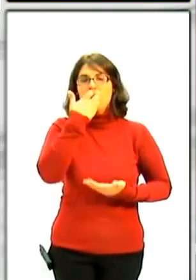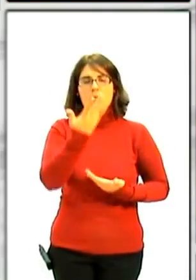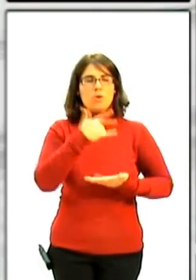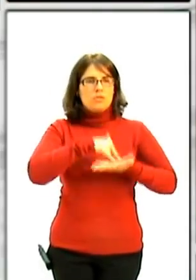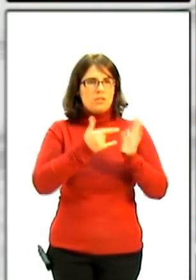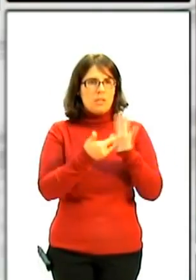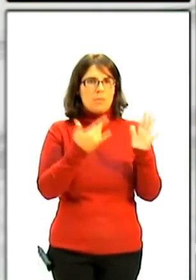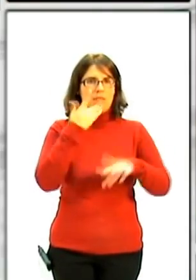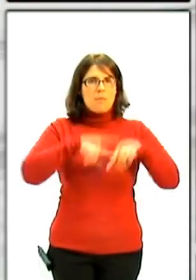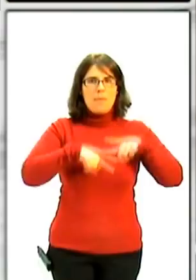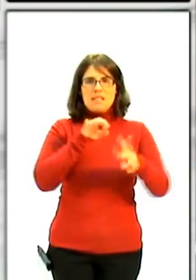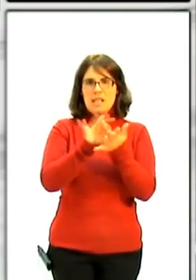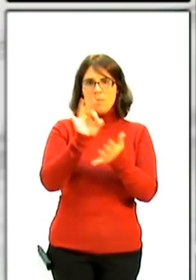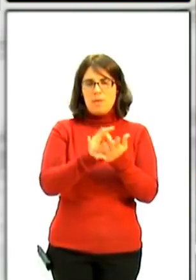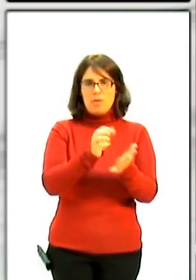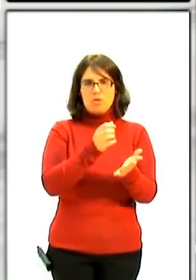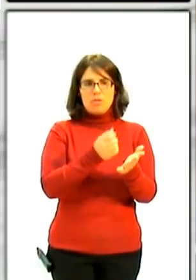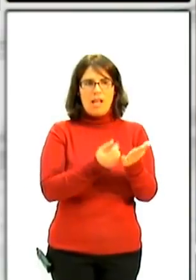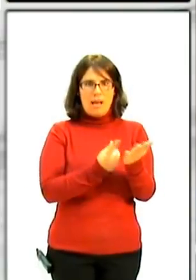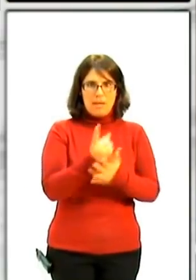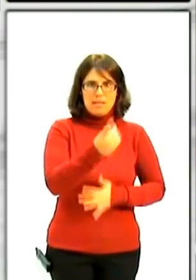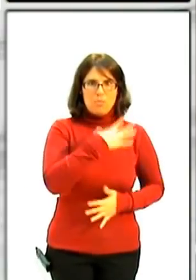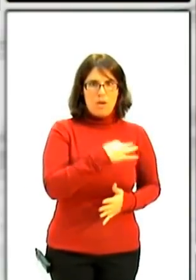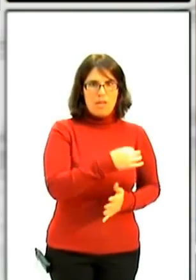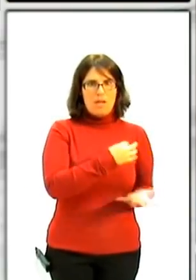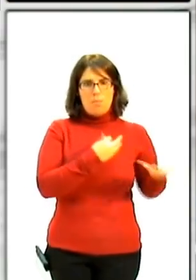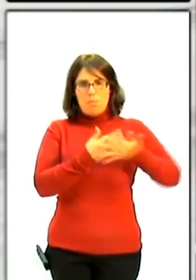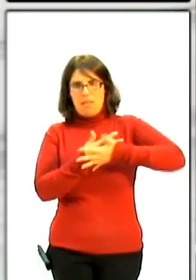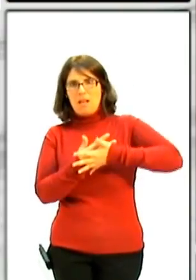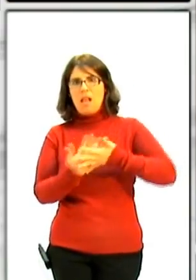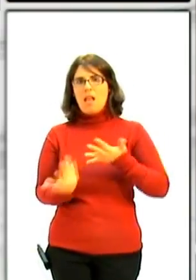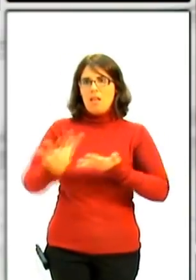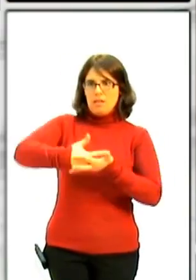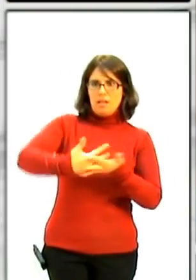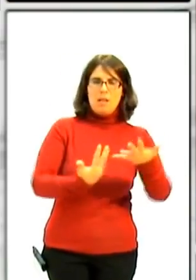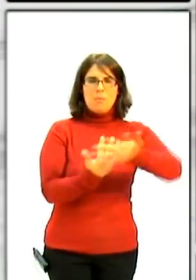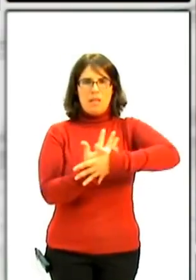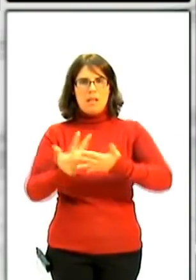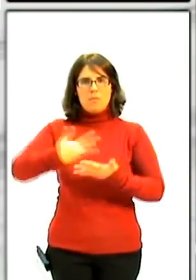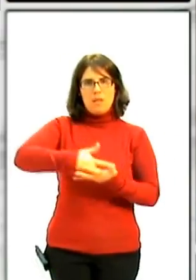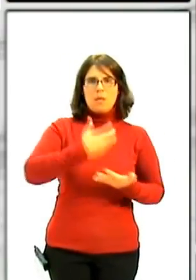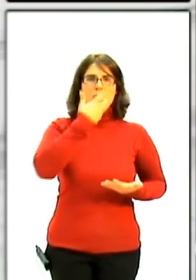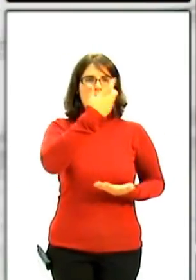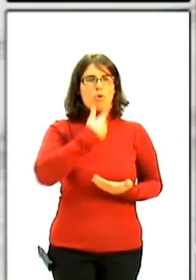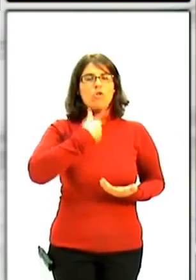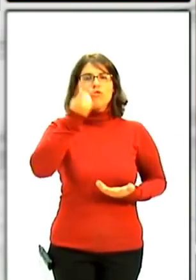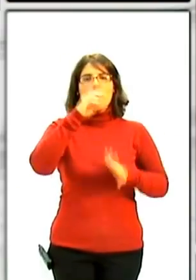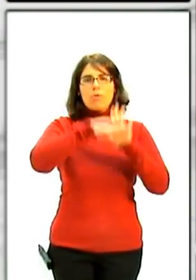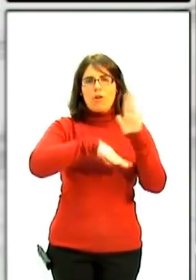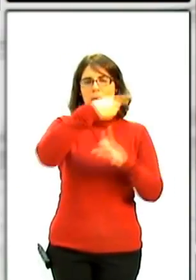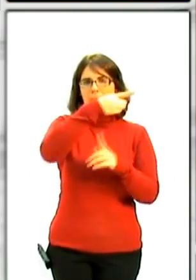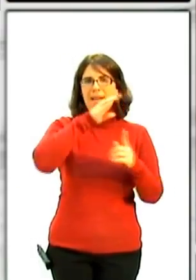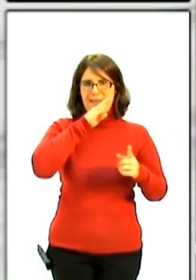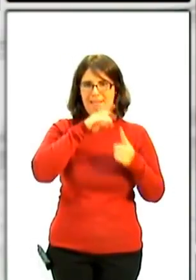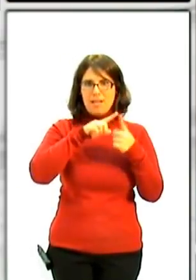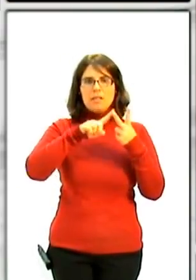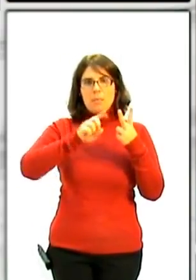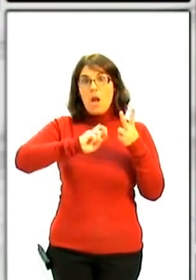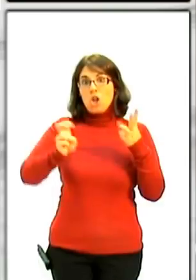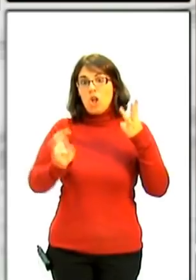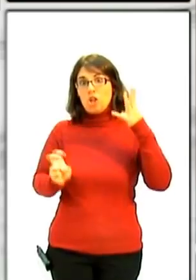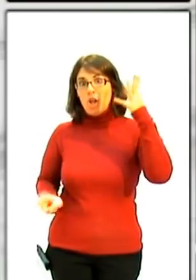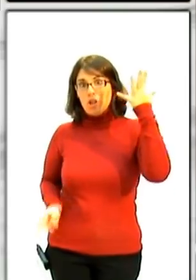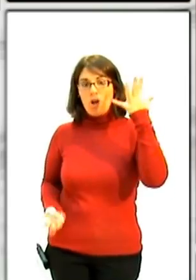GPS por servicios, que no sea capaz solamente de ver la constelación Galileo-Navstar, sino que si hay GLONASS y hay otra, los